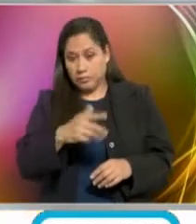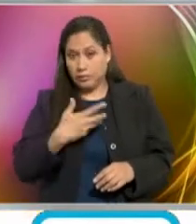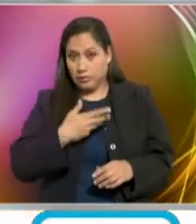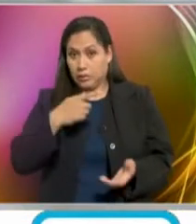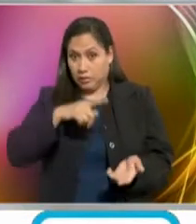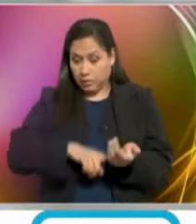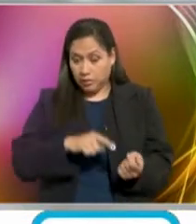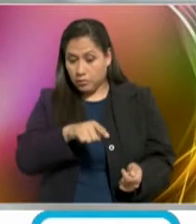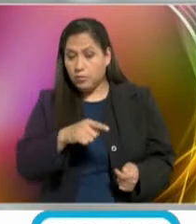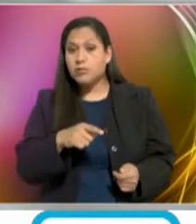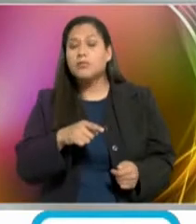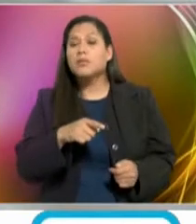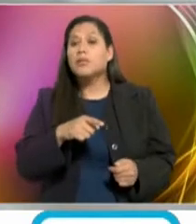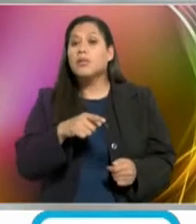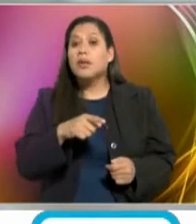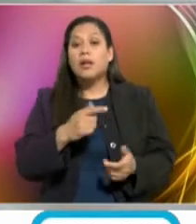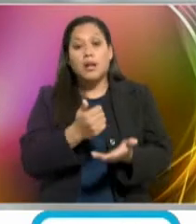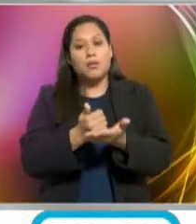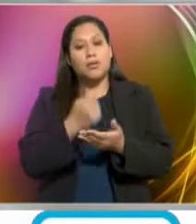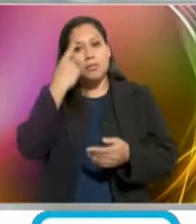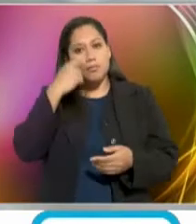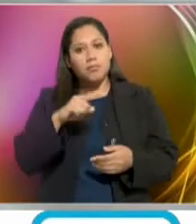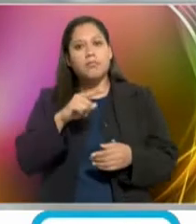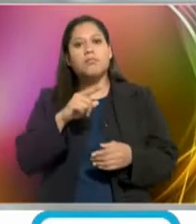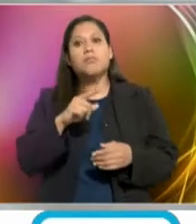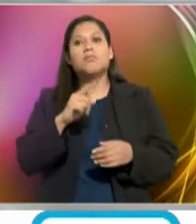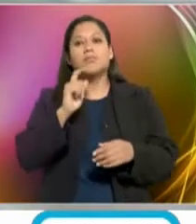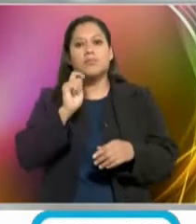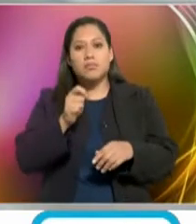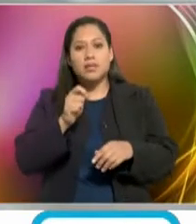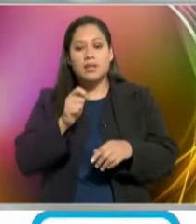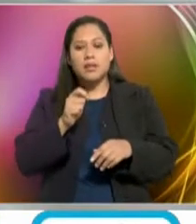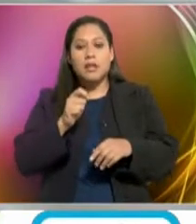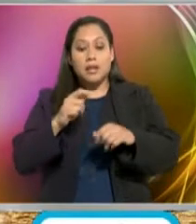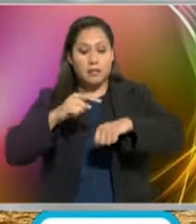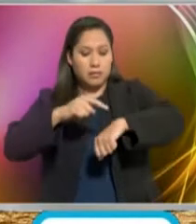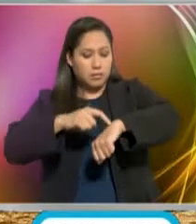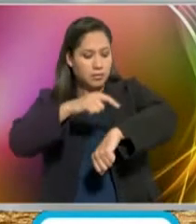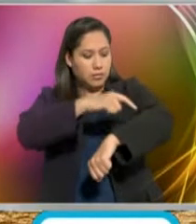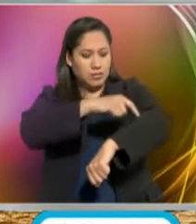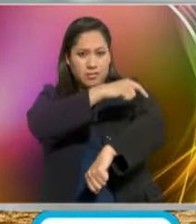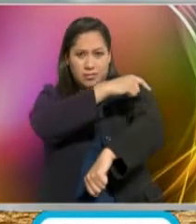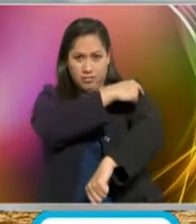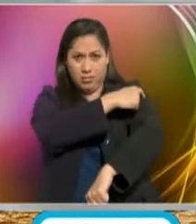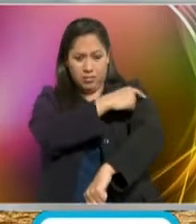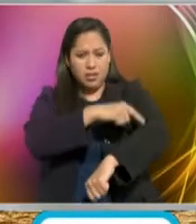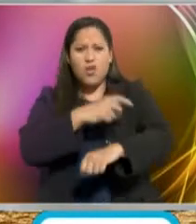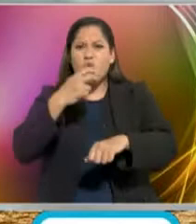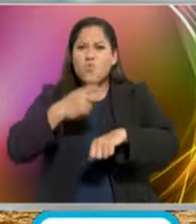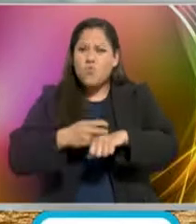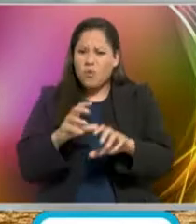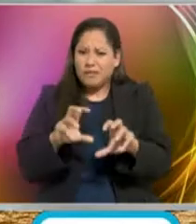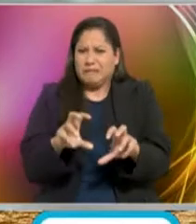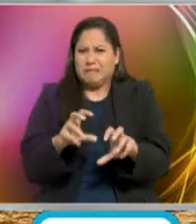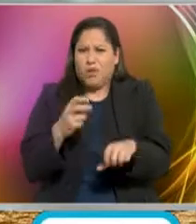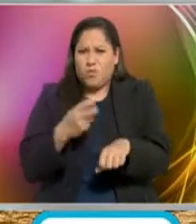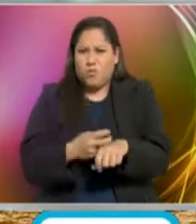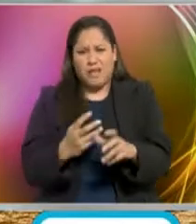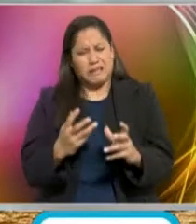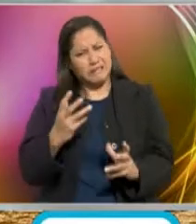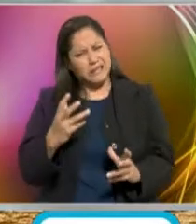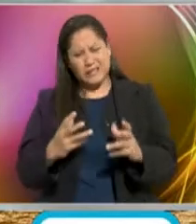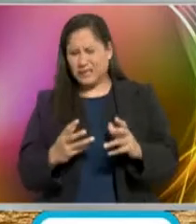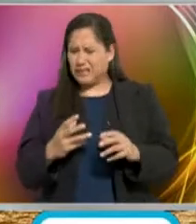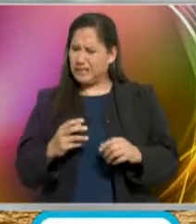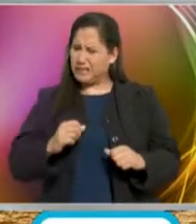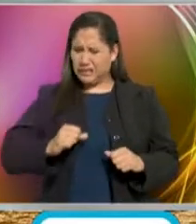es que también ayuda a prevenir el endurecimiento de las arterias. ¿Esto qué pasa? Conforme vamos creciendo se endurecen las arterias.